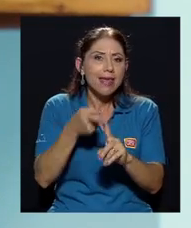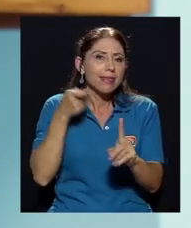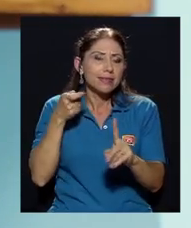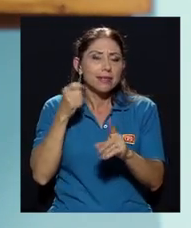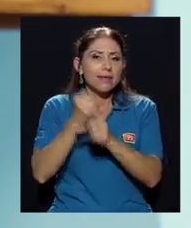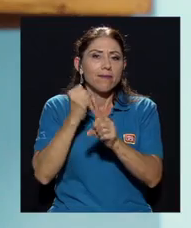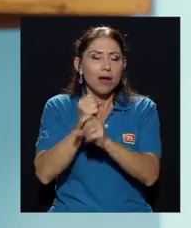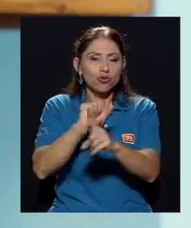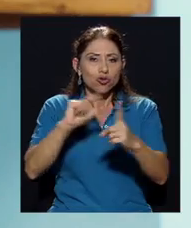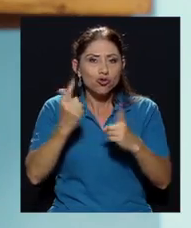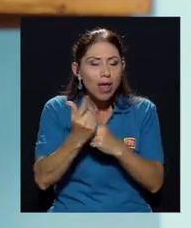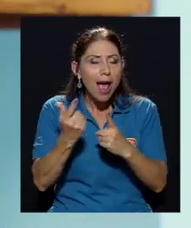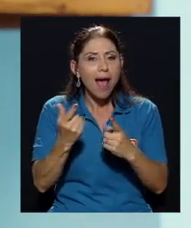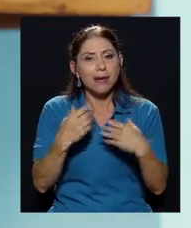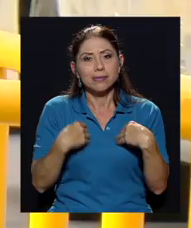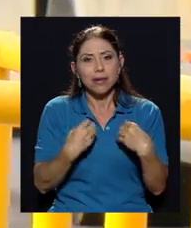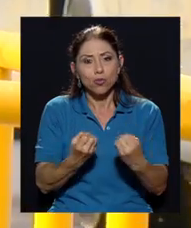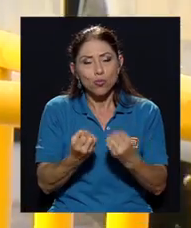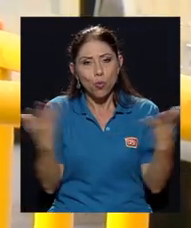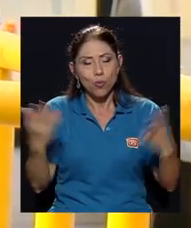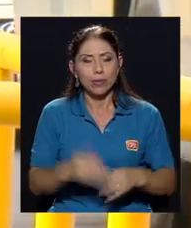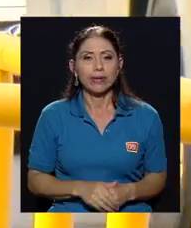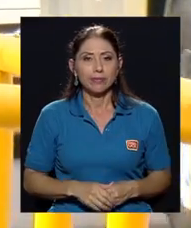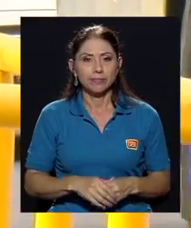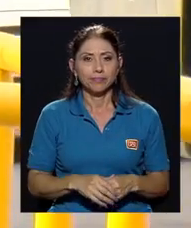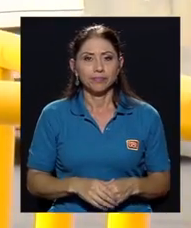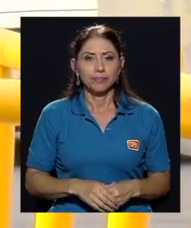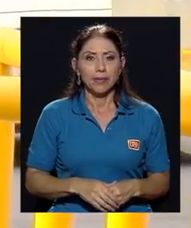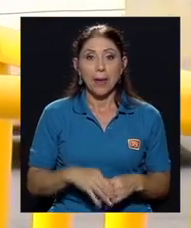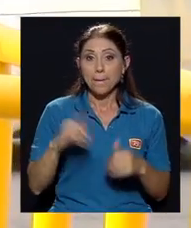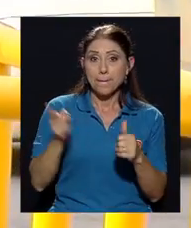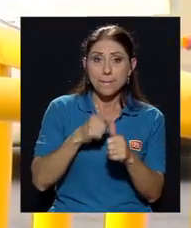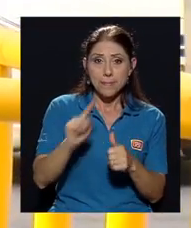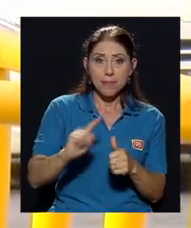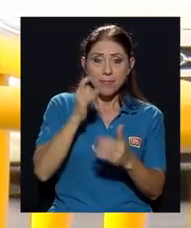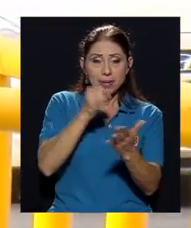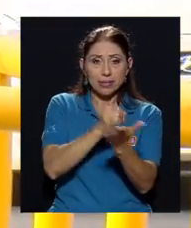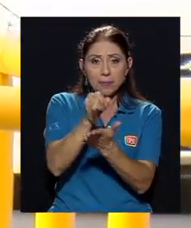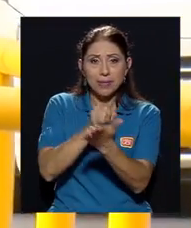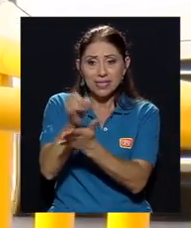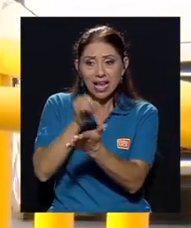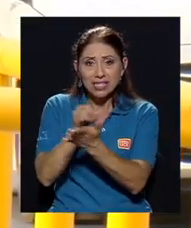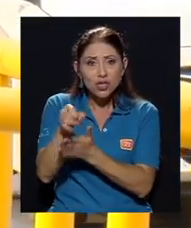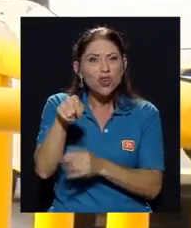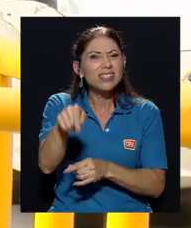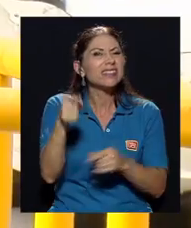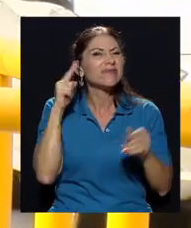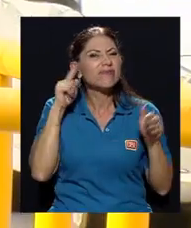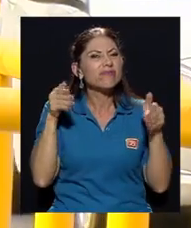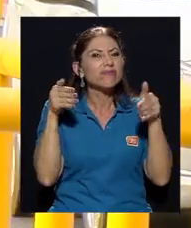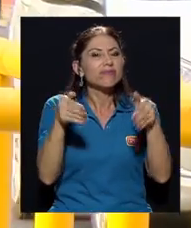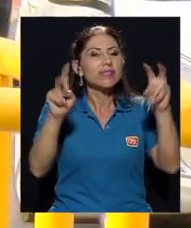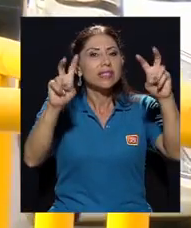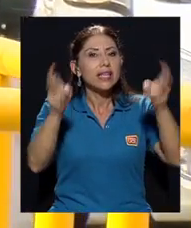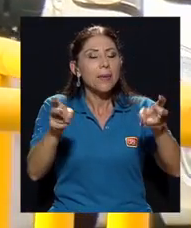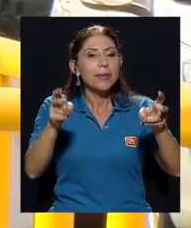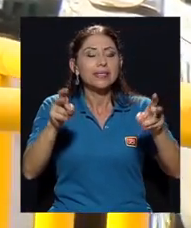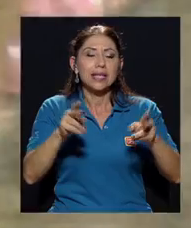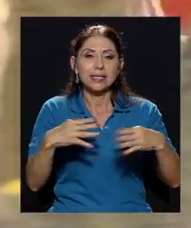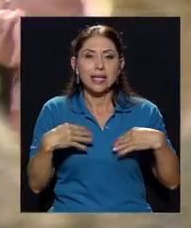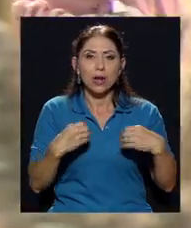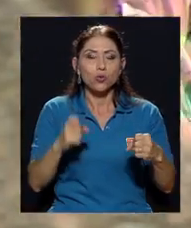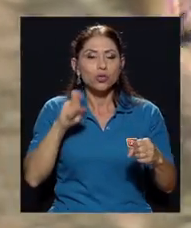de trabajo social, de salud pública. Las primeras investigaciones desarrolladas se enfocaron en temas de salud sexual